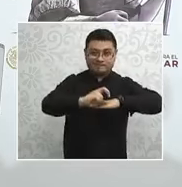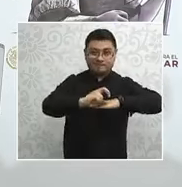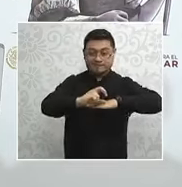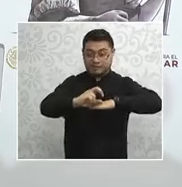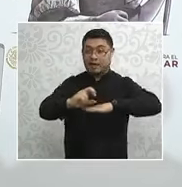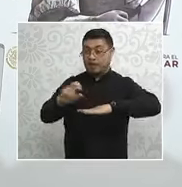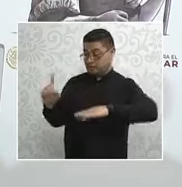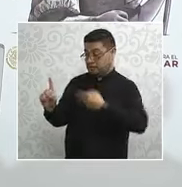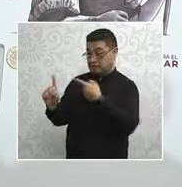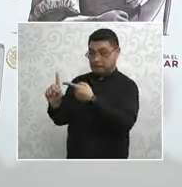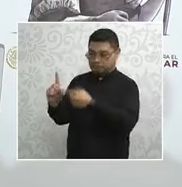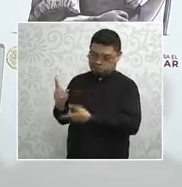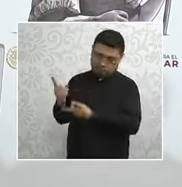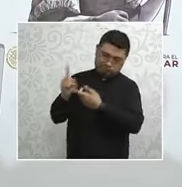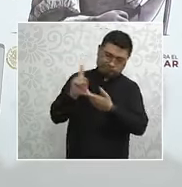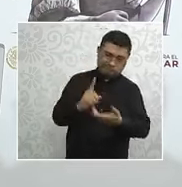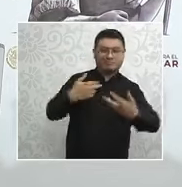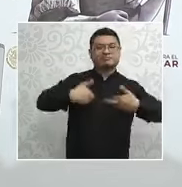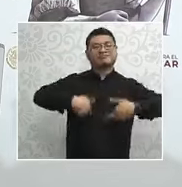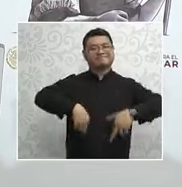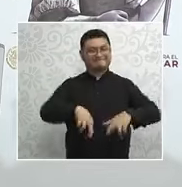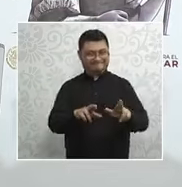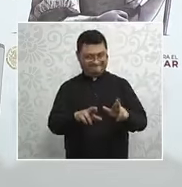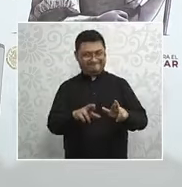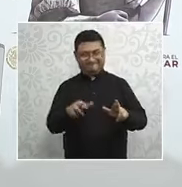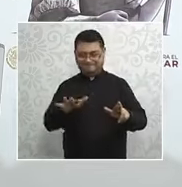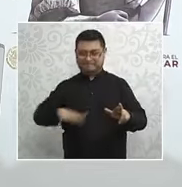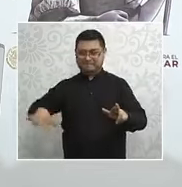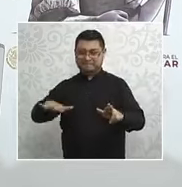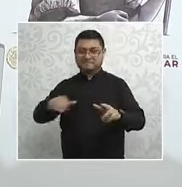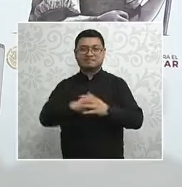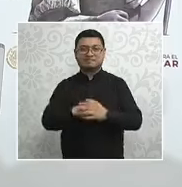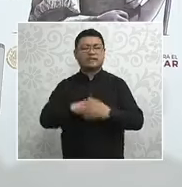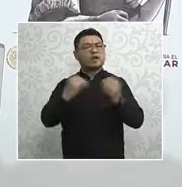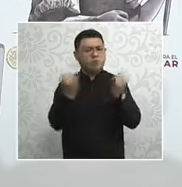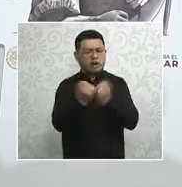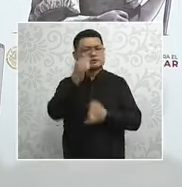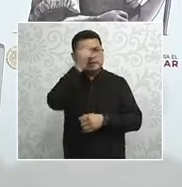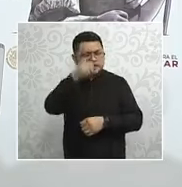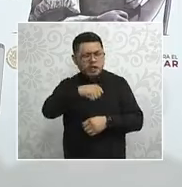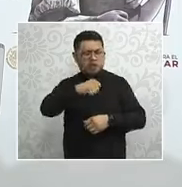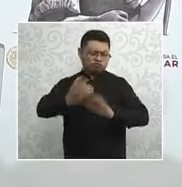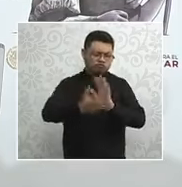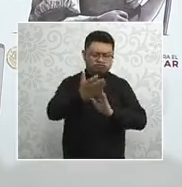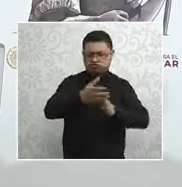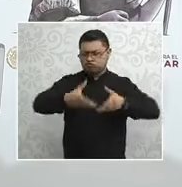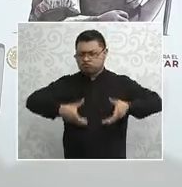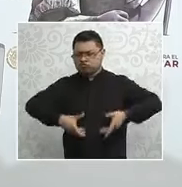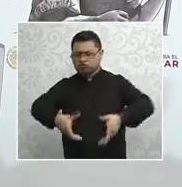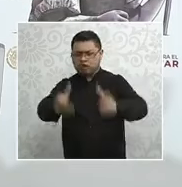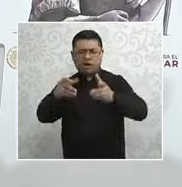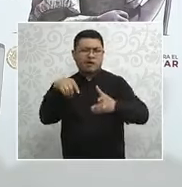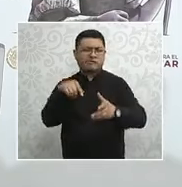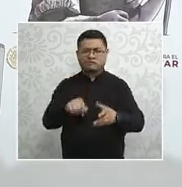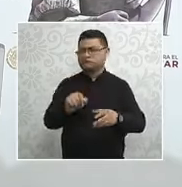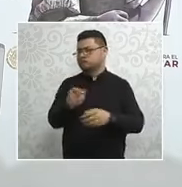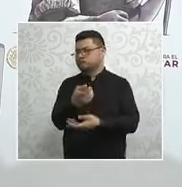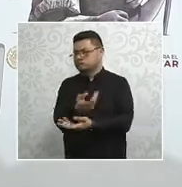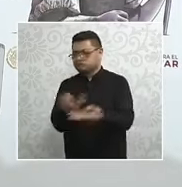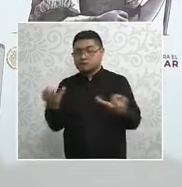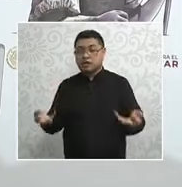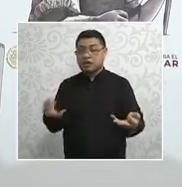ingenieros militares pero está aquí el secretario de infraestructura Comunicaciones y Transportes de agricultura la secretaria